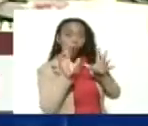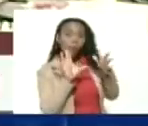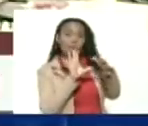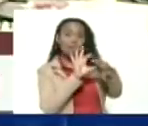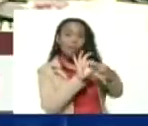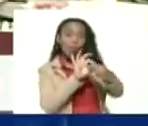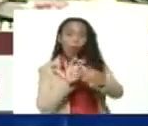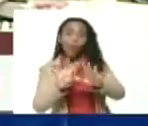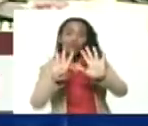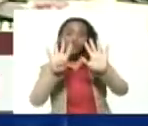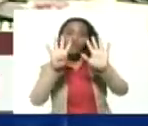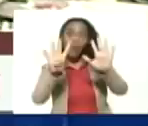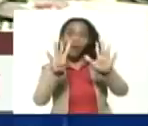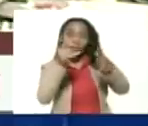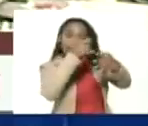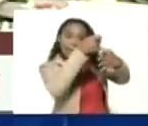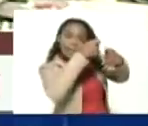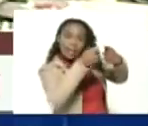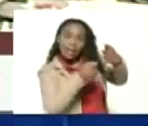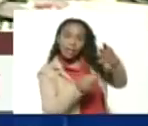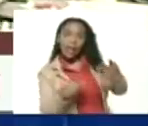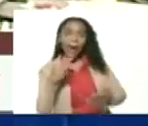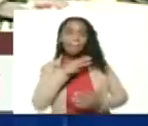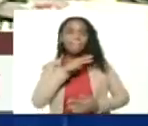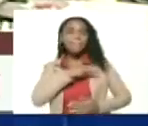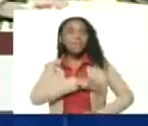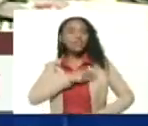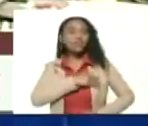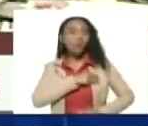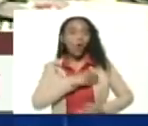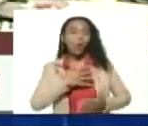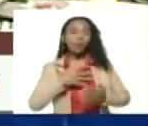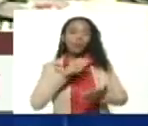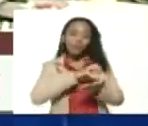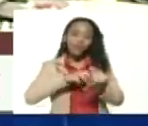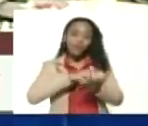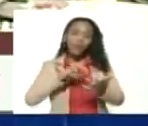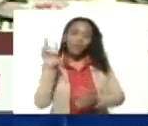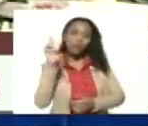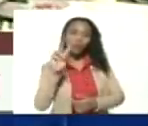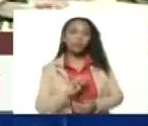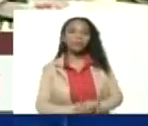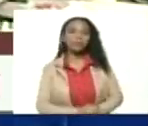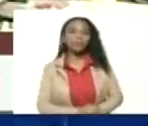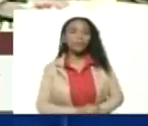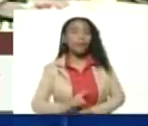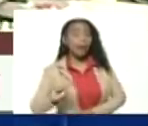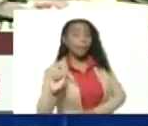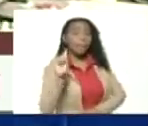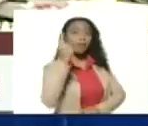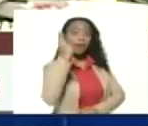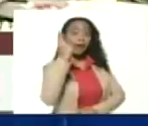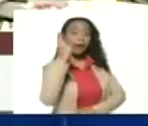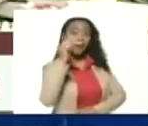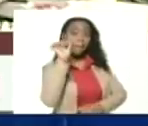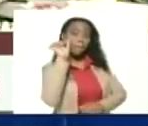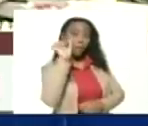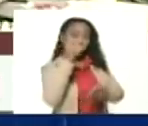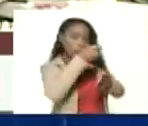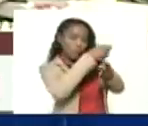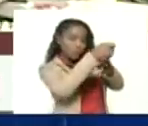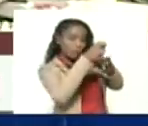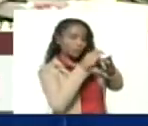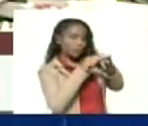las 9 vértices de la gran misión AgroVenezuela. La primera línea, el primer vértice,